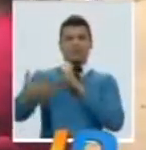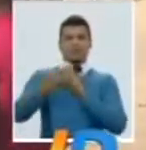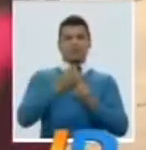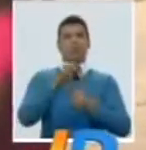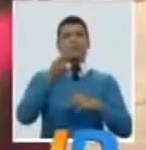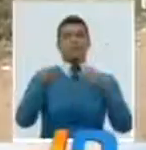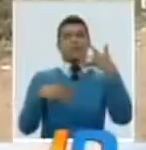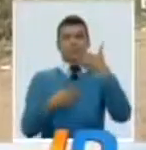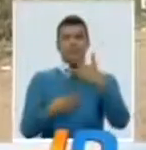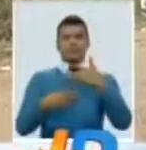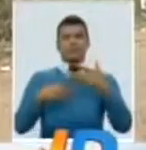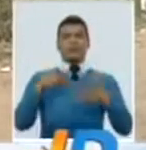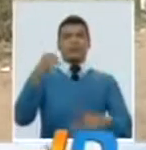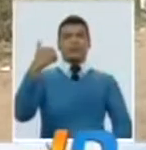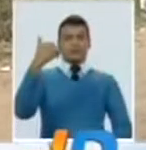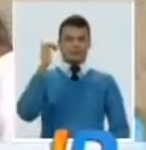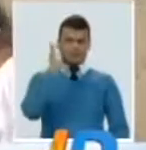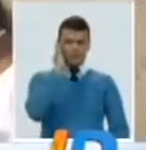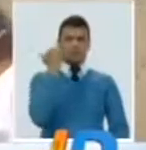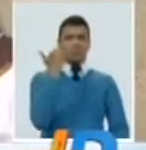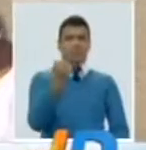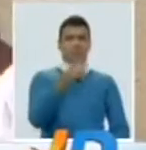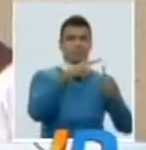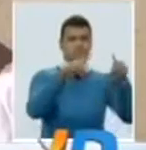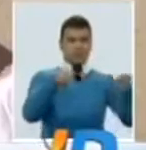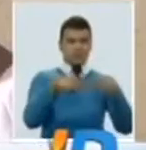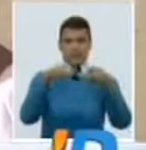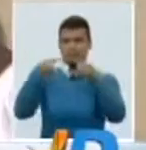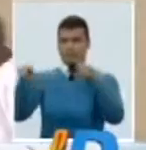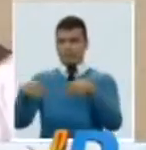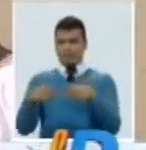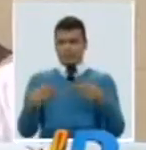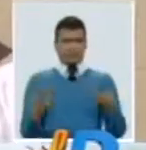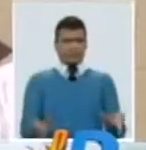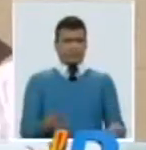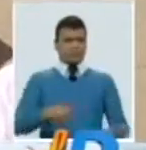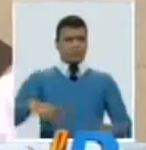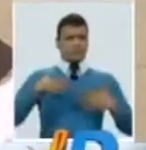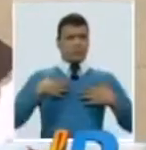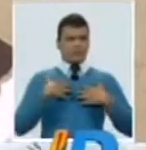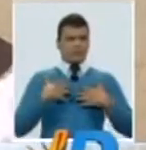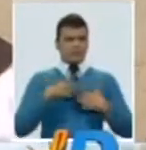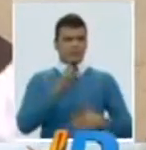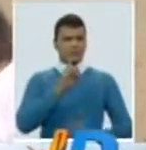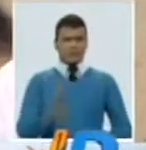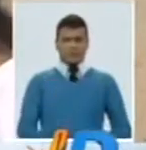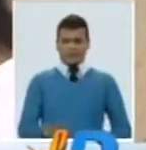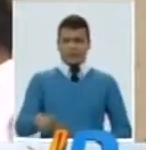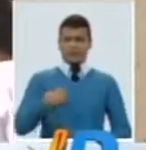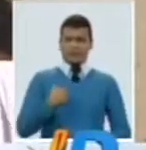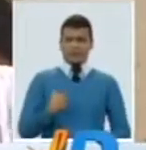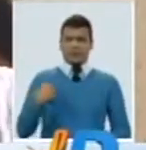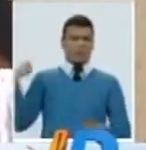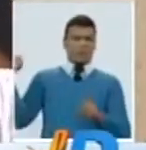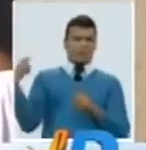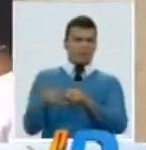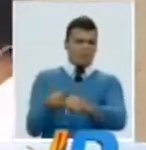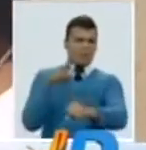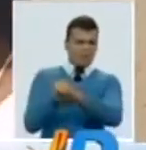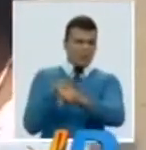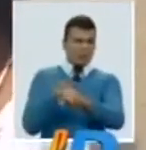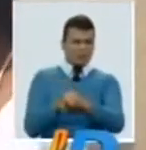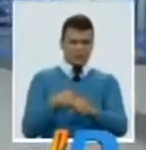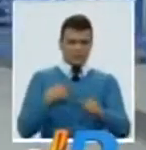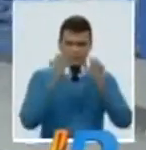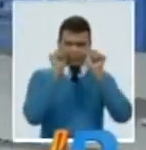celulares en las celdas de algunos internos. Mal hecho, porque ellos no son animales para que los traten así, ellos son humanos iguales